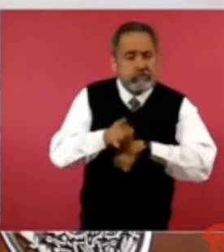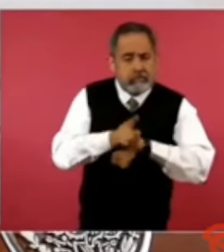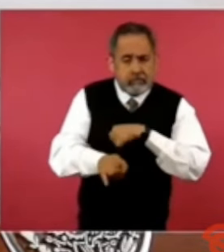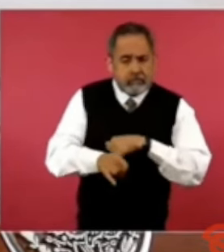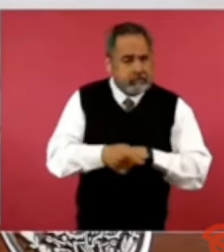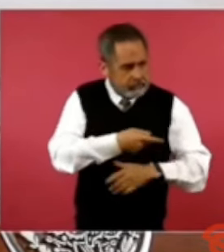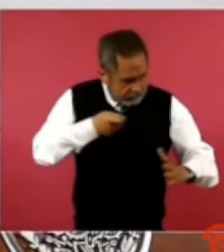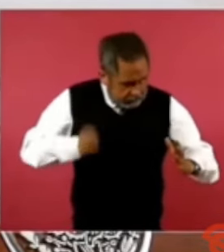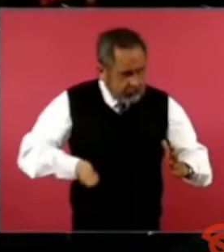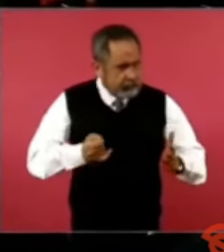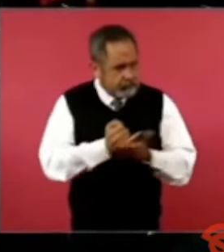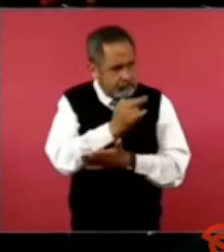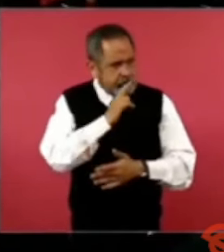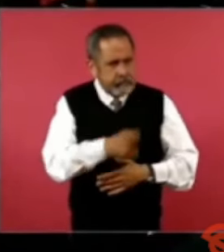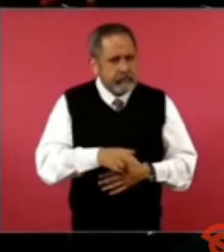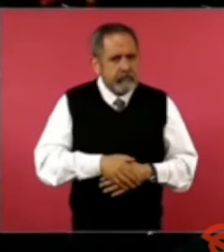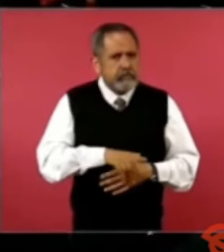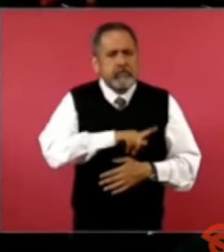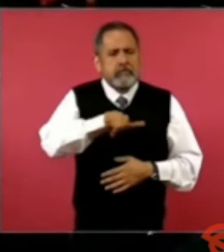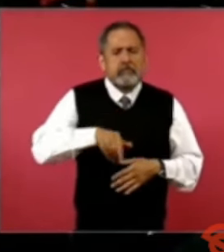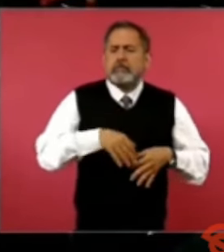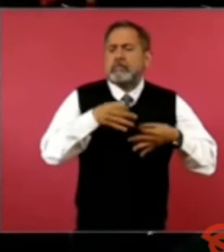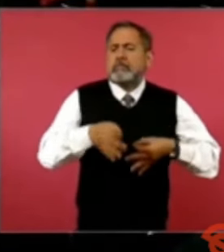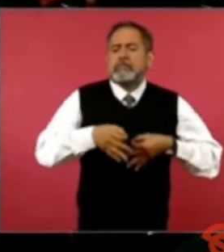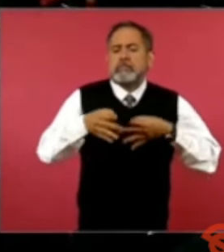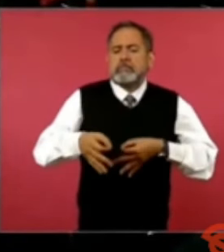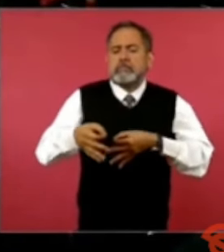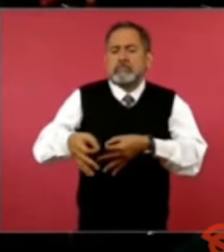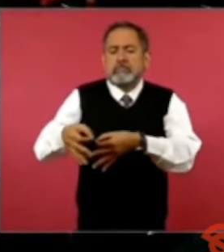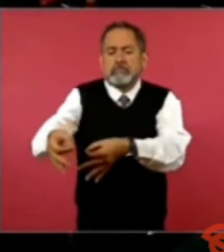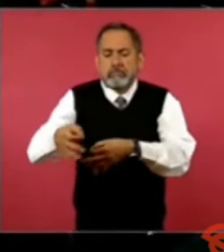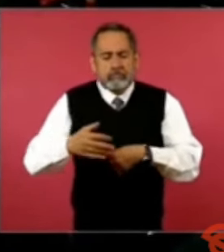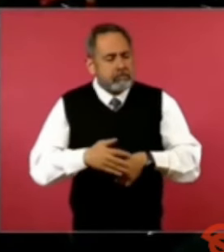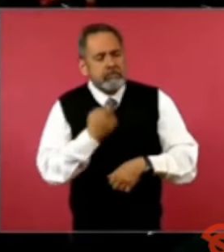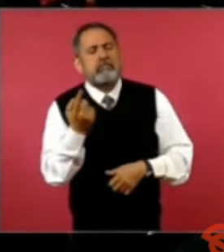banqueros por qué se tardan tanto en